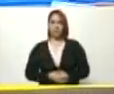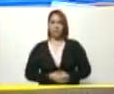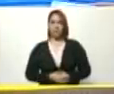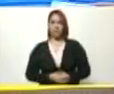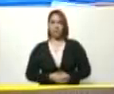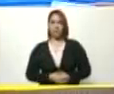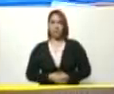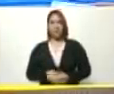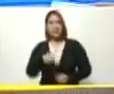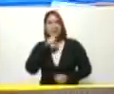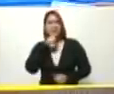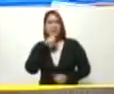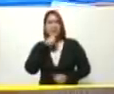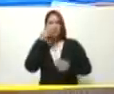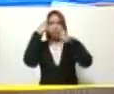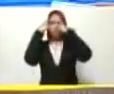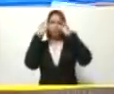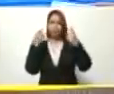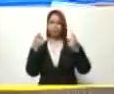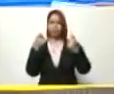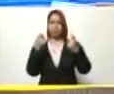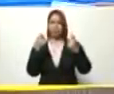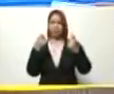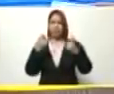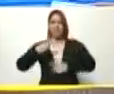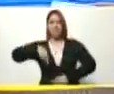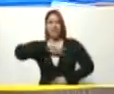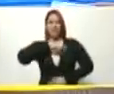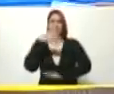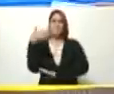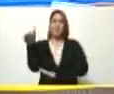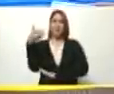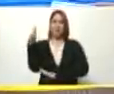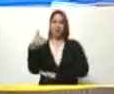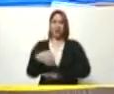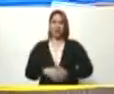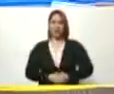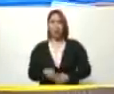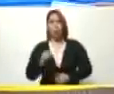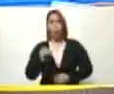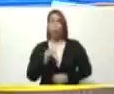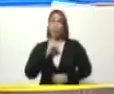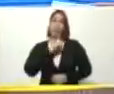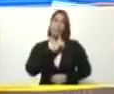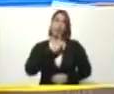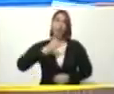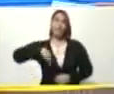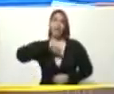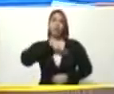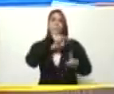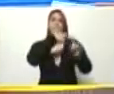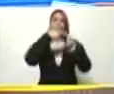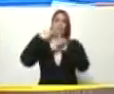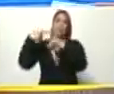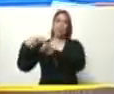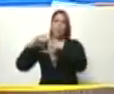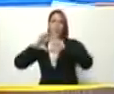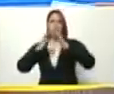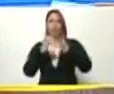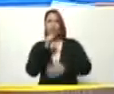¿Y quiénes son los expertos en operaciones de falsas banderas y en los llamados falsos positivos en este mundo?